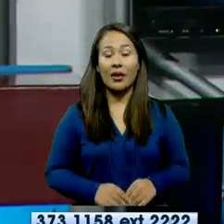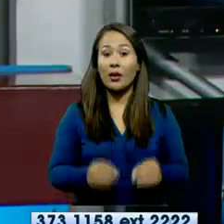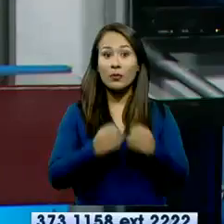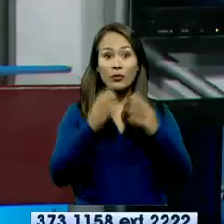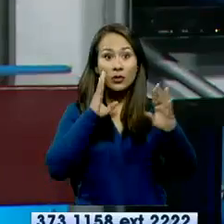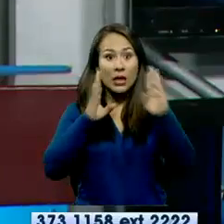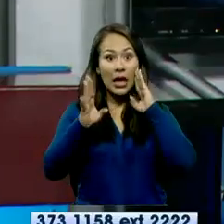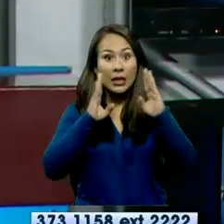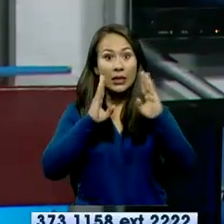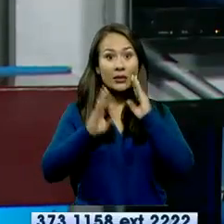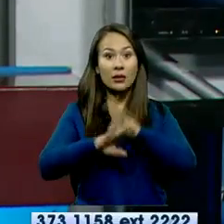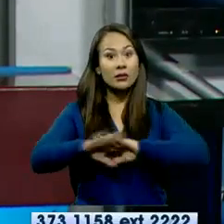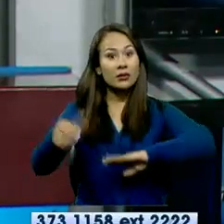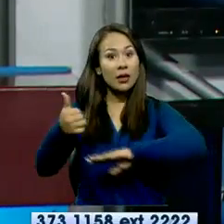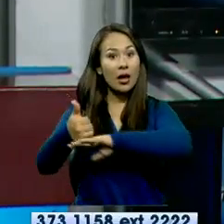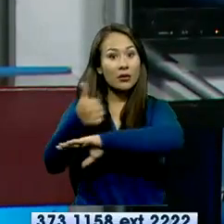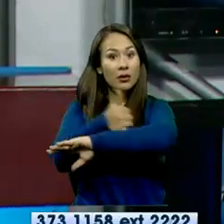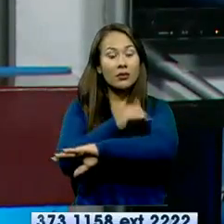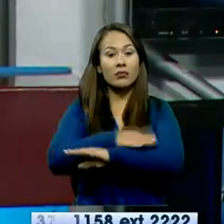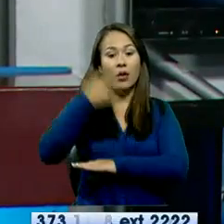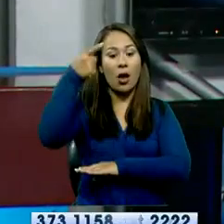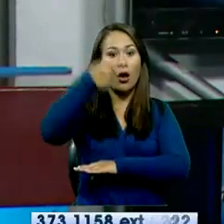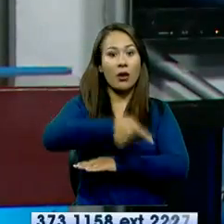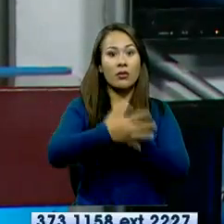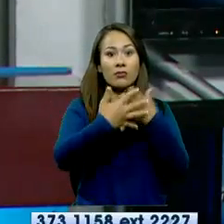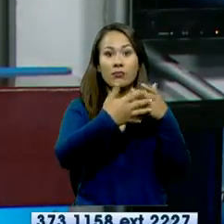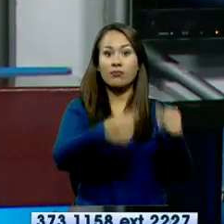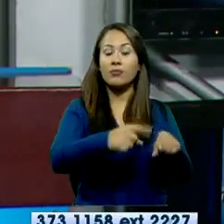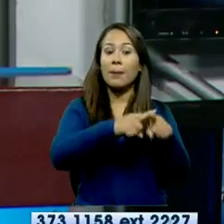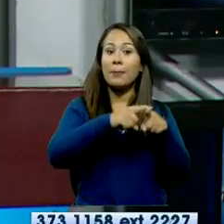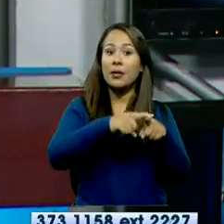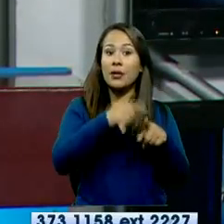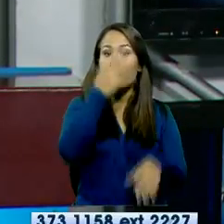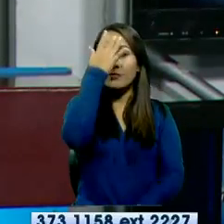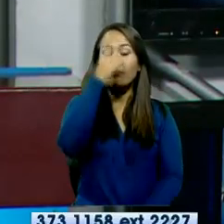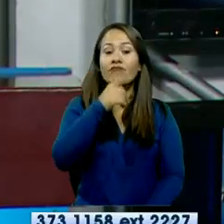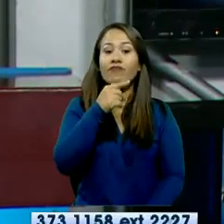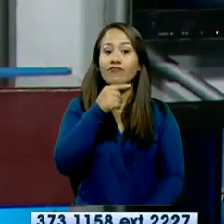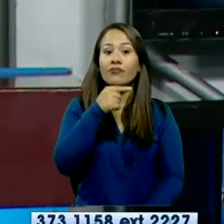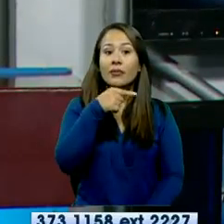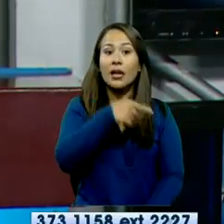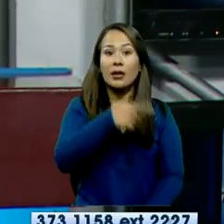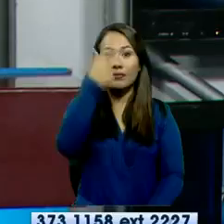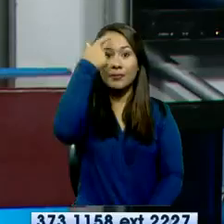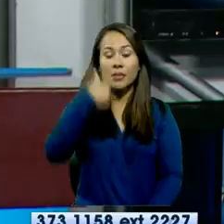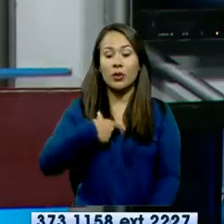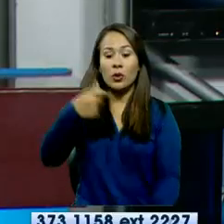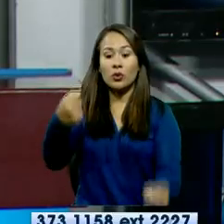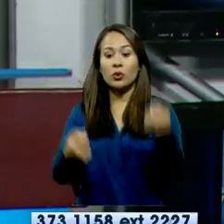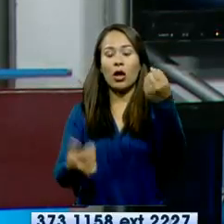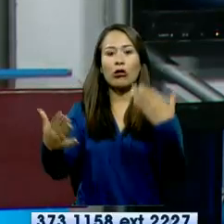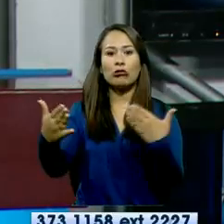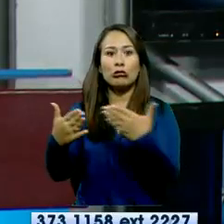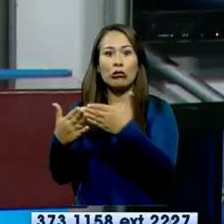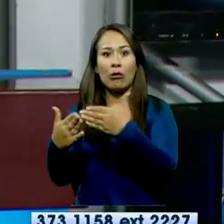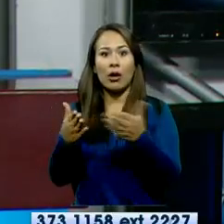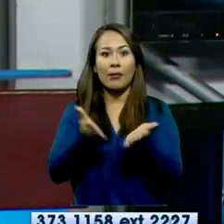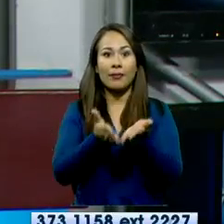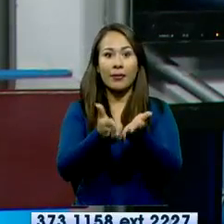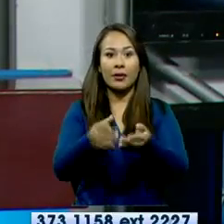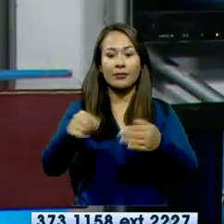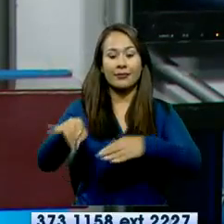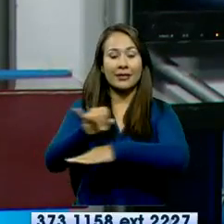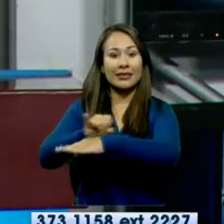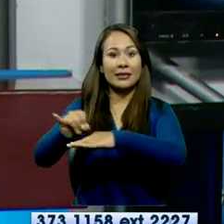Mucha atención. Las autoridades dictaron prisión preventiva para el capitán de la embarcación que chocó contra el puente basculante que une a la